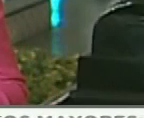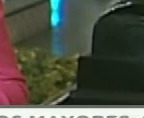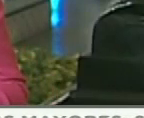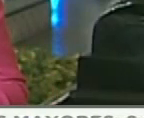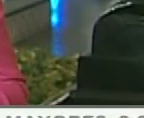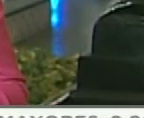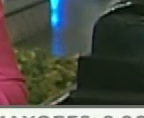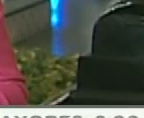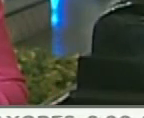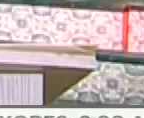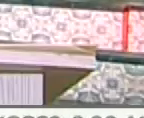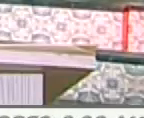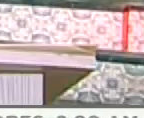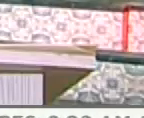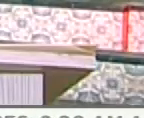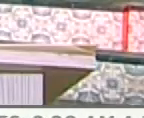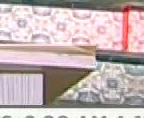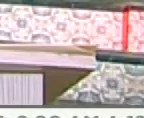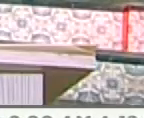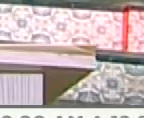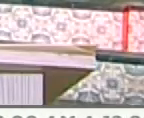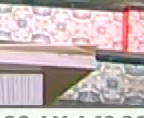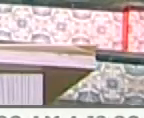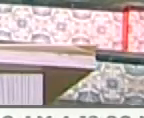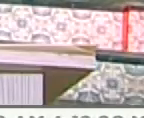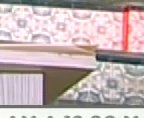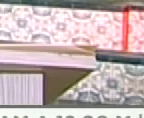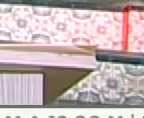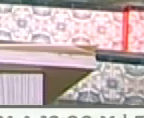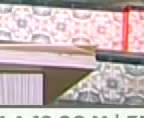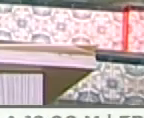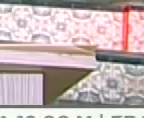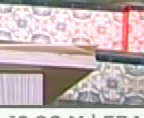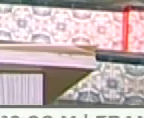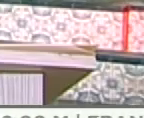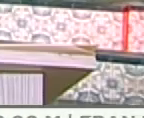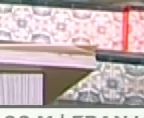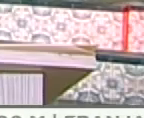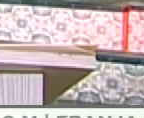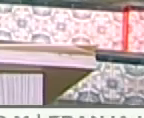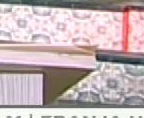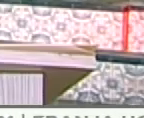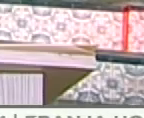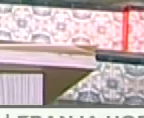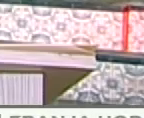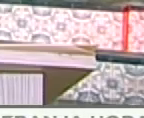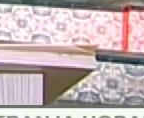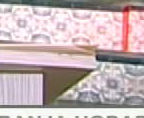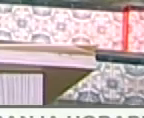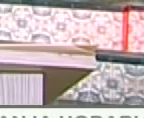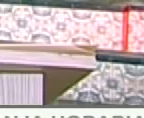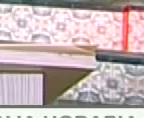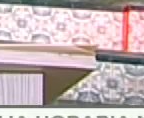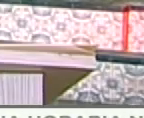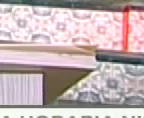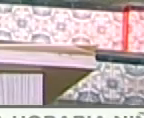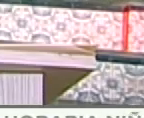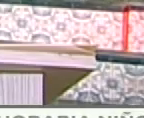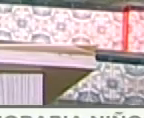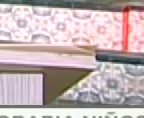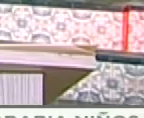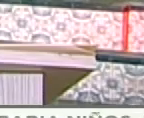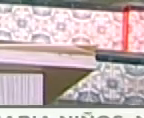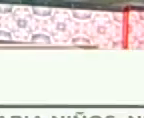Rodríguez Gómez. Escuchemos. Bueno, muy buenas noches. Acabamos de culminar en efecto la reunión de la